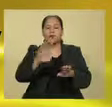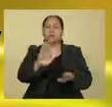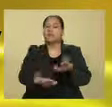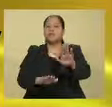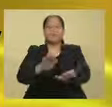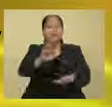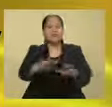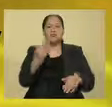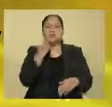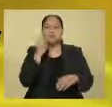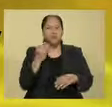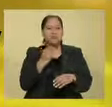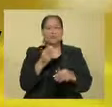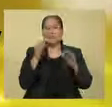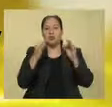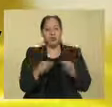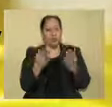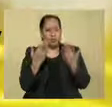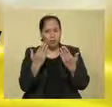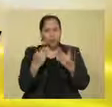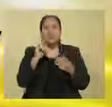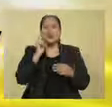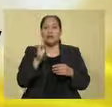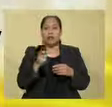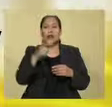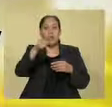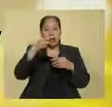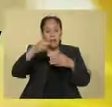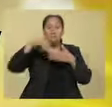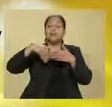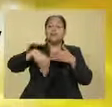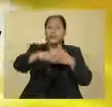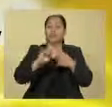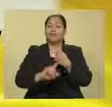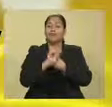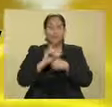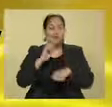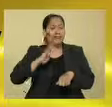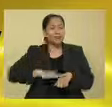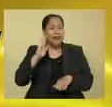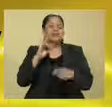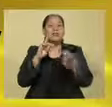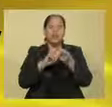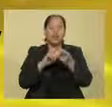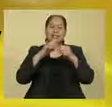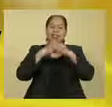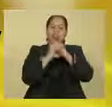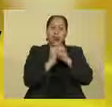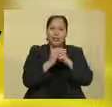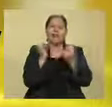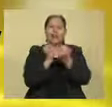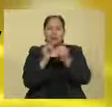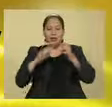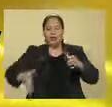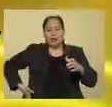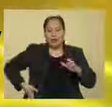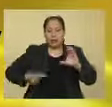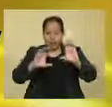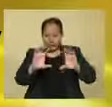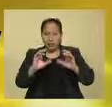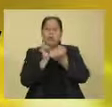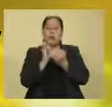de pisar no son correctas, que a su vez van a tener una afectación en la rodilla, en la cadera y en